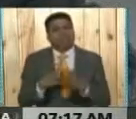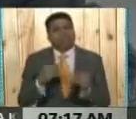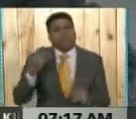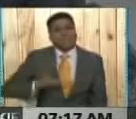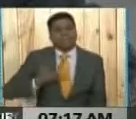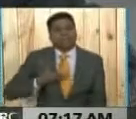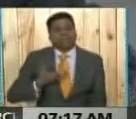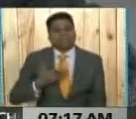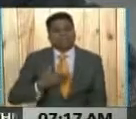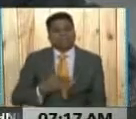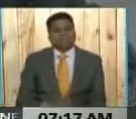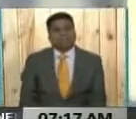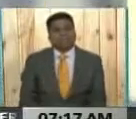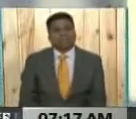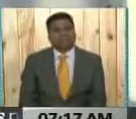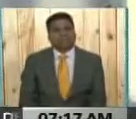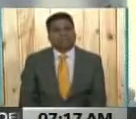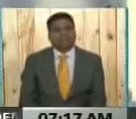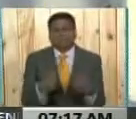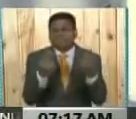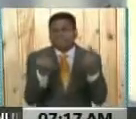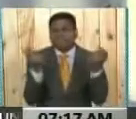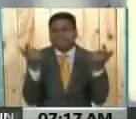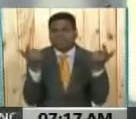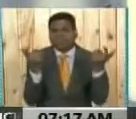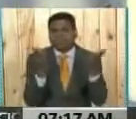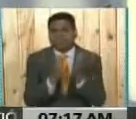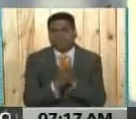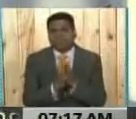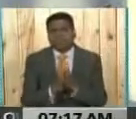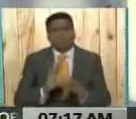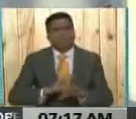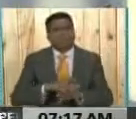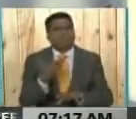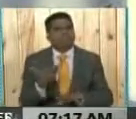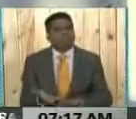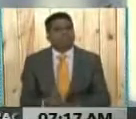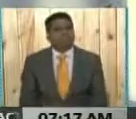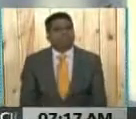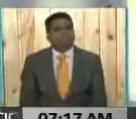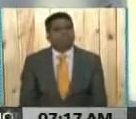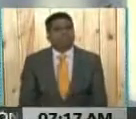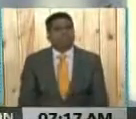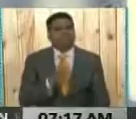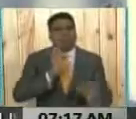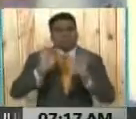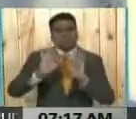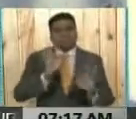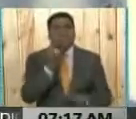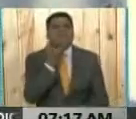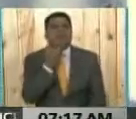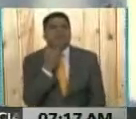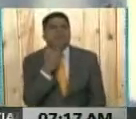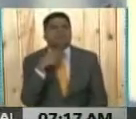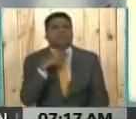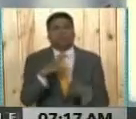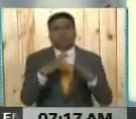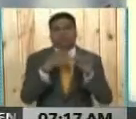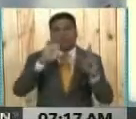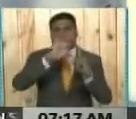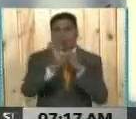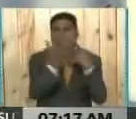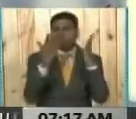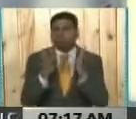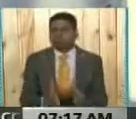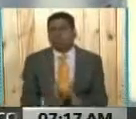artista se pierde de vista y radica en esto que tú has dicho. Los artistas, el cultor, los creadores, como le queramos